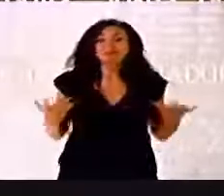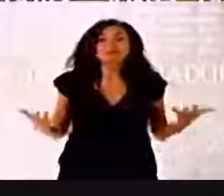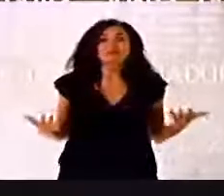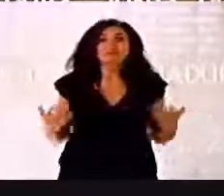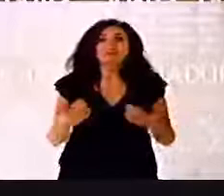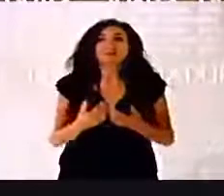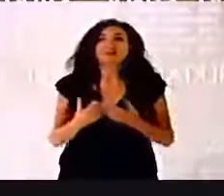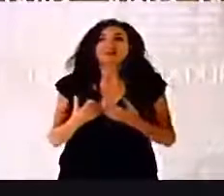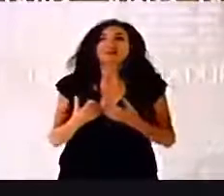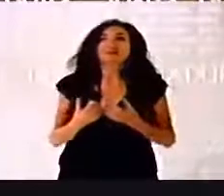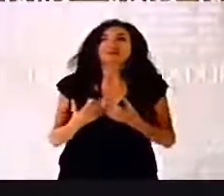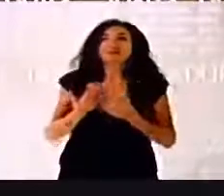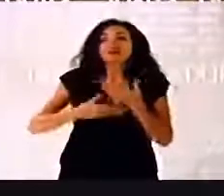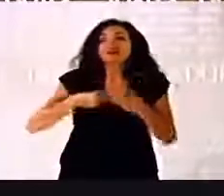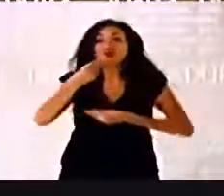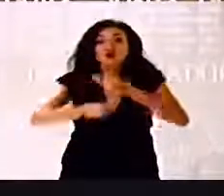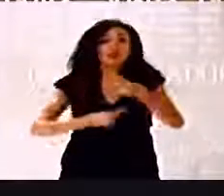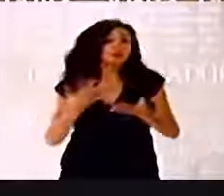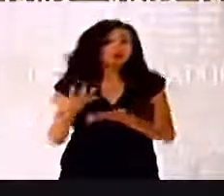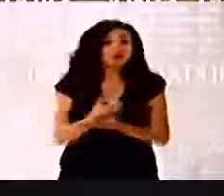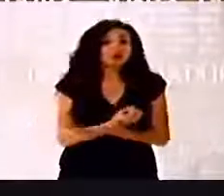haga la Administración tiene que tener